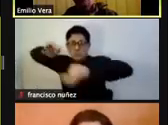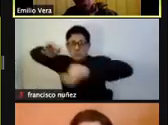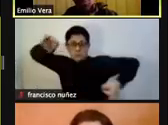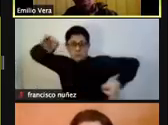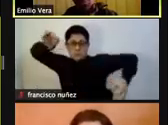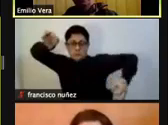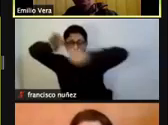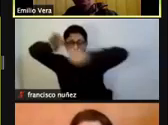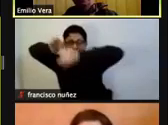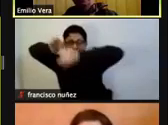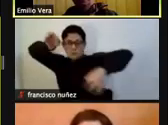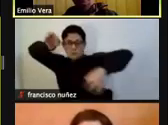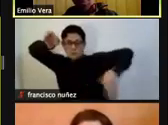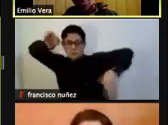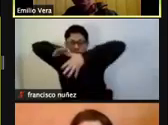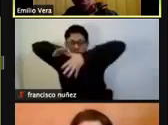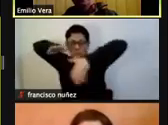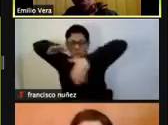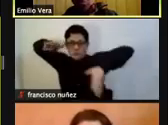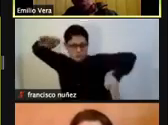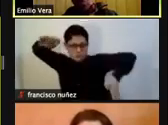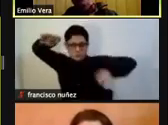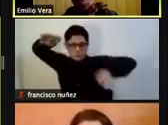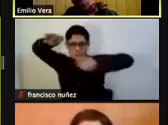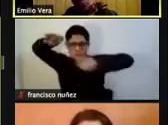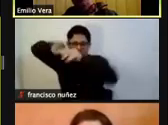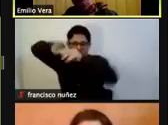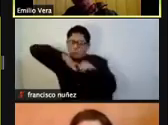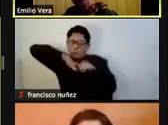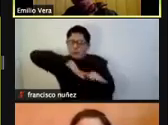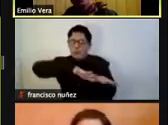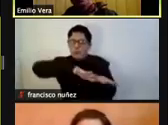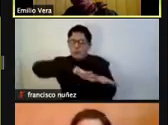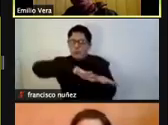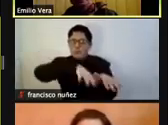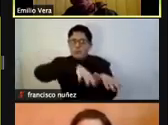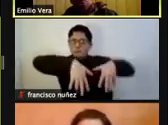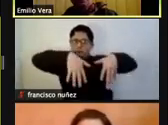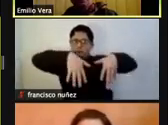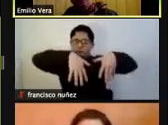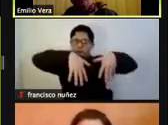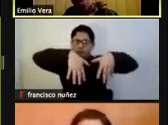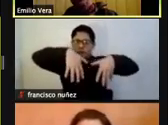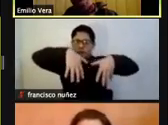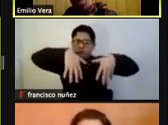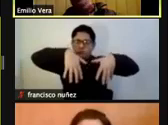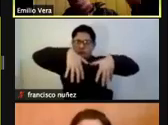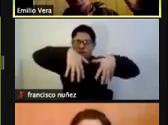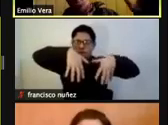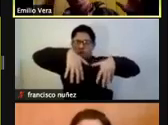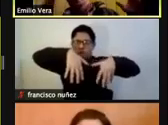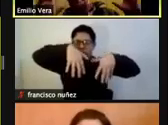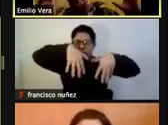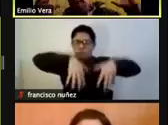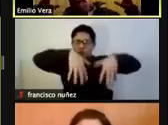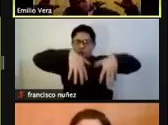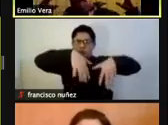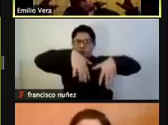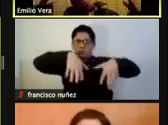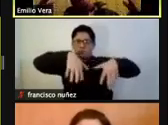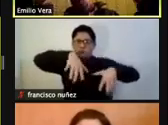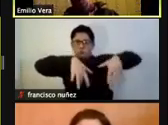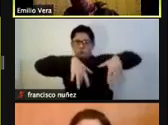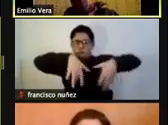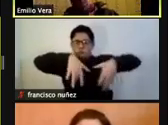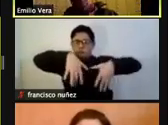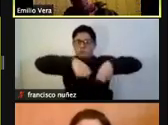de la trayectoria aquí del barco. Y se va disparando una, dos, tres veces para generar una